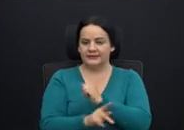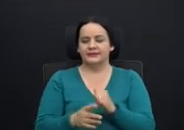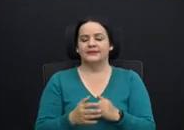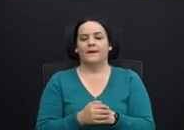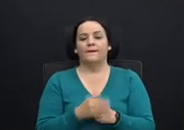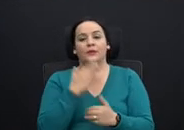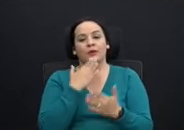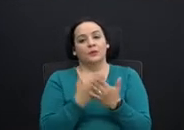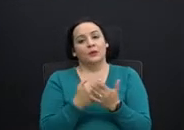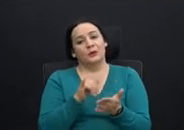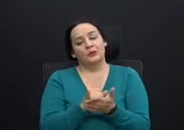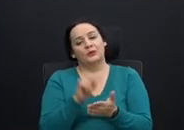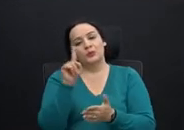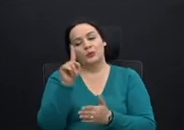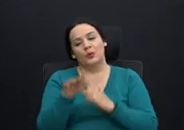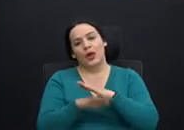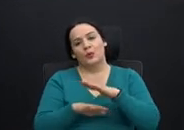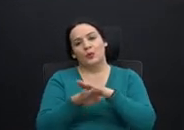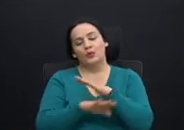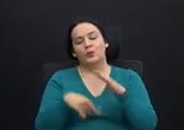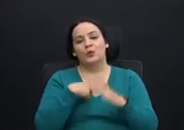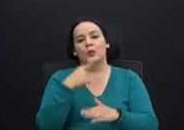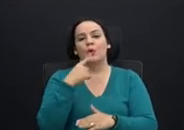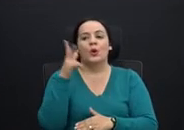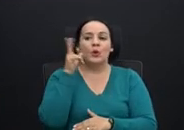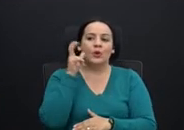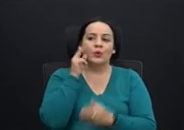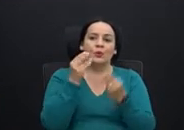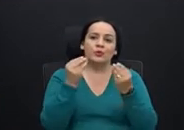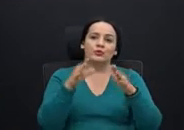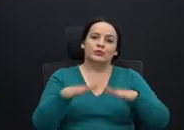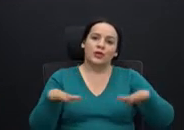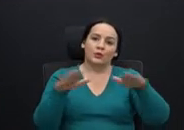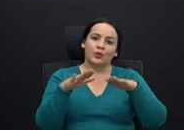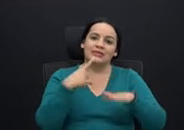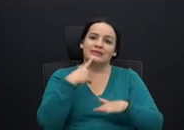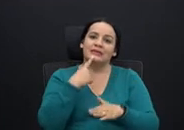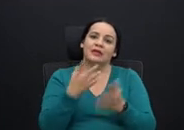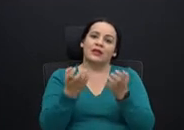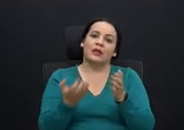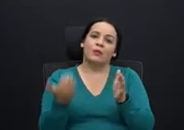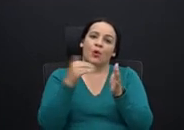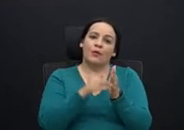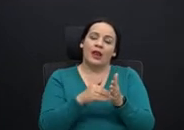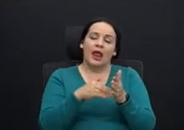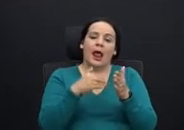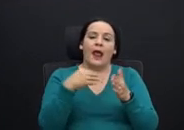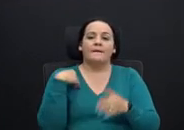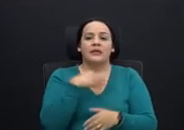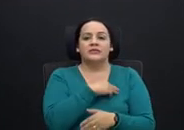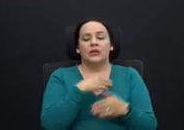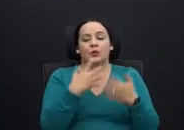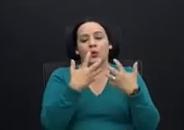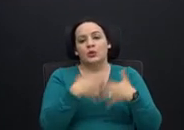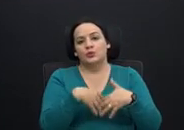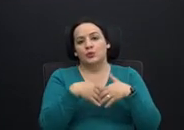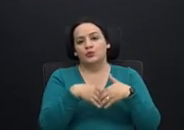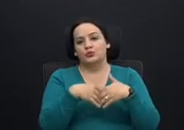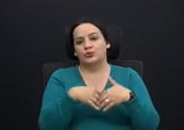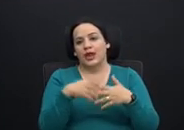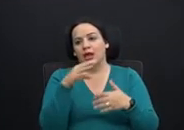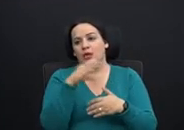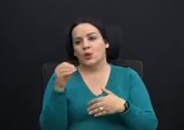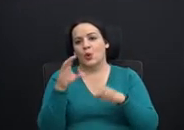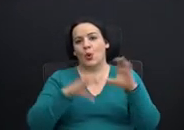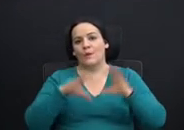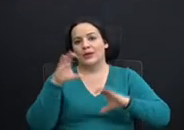Bueno, ese es un argumento que yo he oído mucho de sectores que dicen que quieren volver al Ministerio de Industria y Comercio. Costa Rica